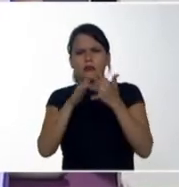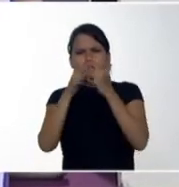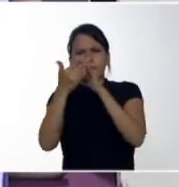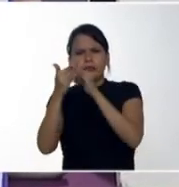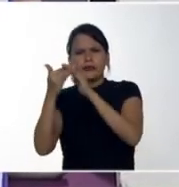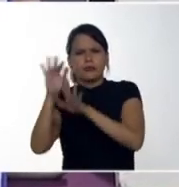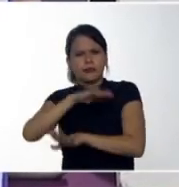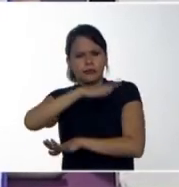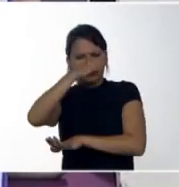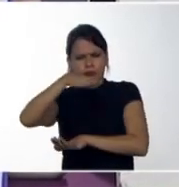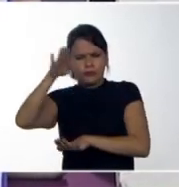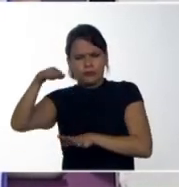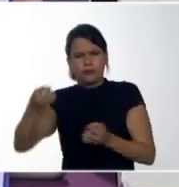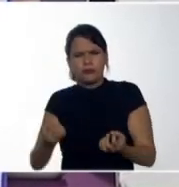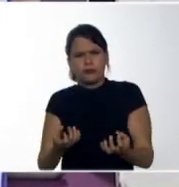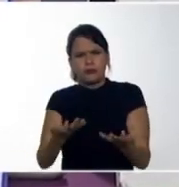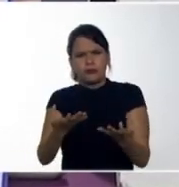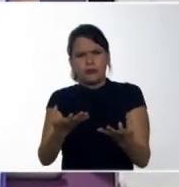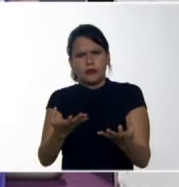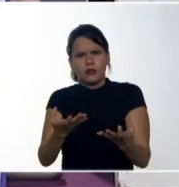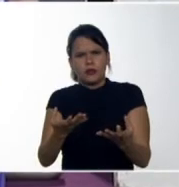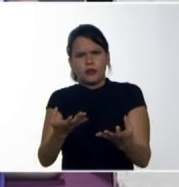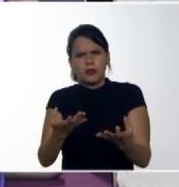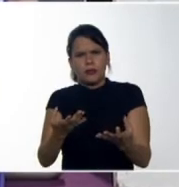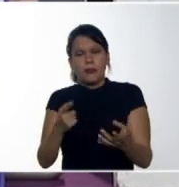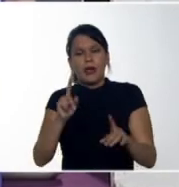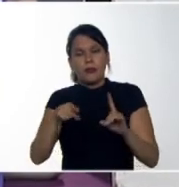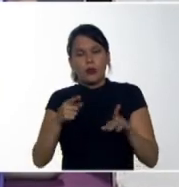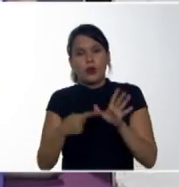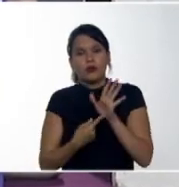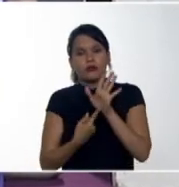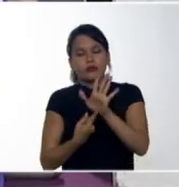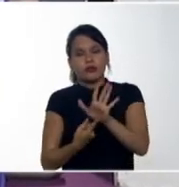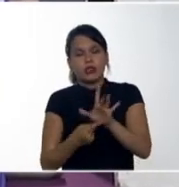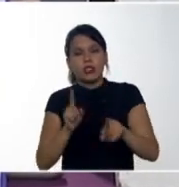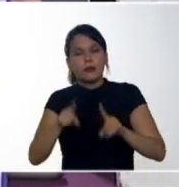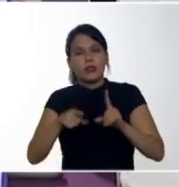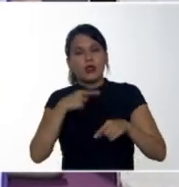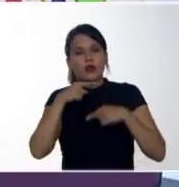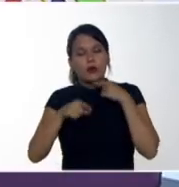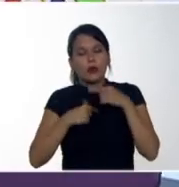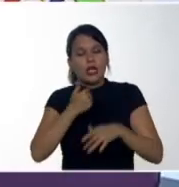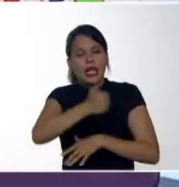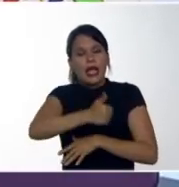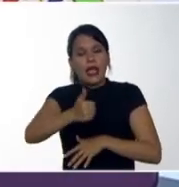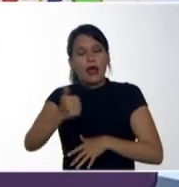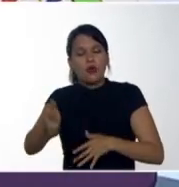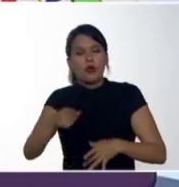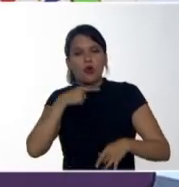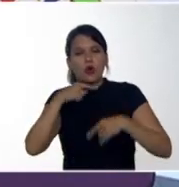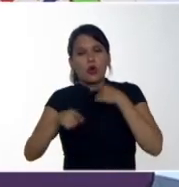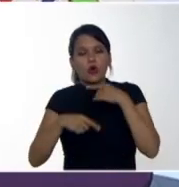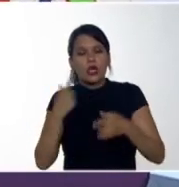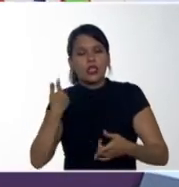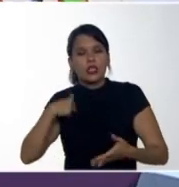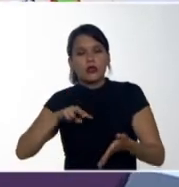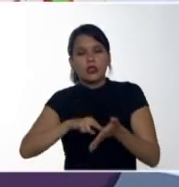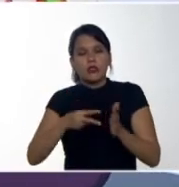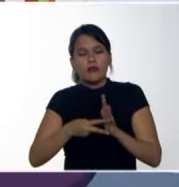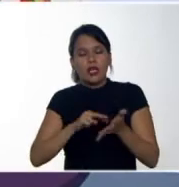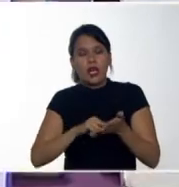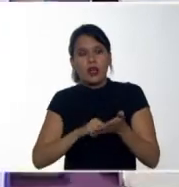identificar según el color, porque cada uno de estos colores en la cartografía tiene un significado. Las partes